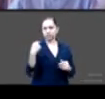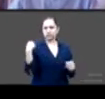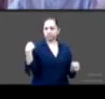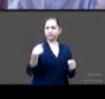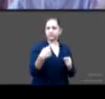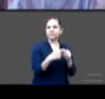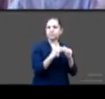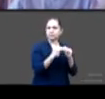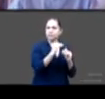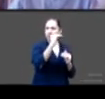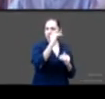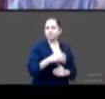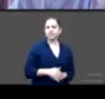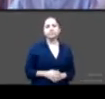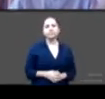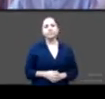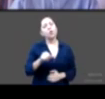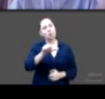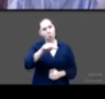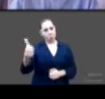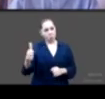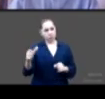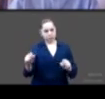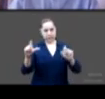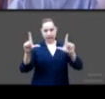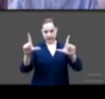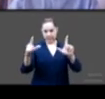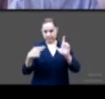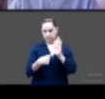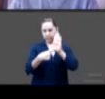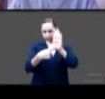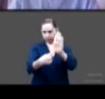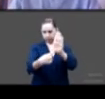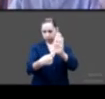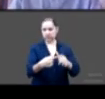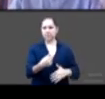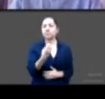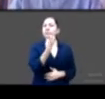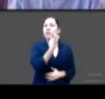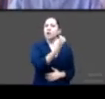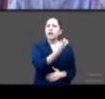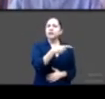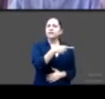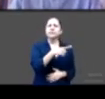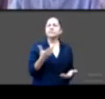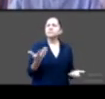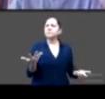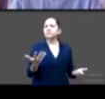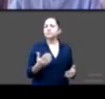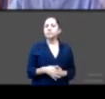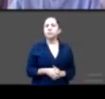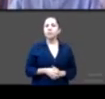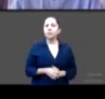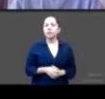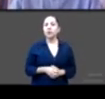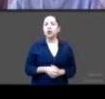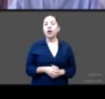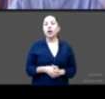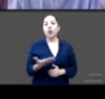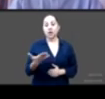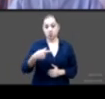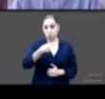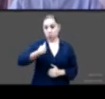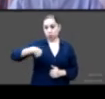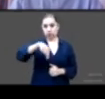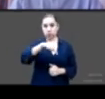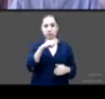Y la siguiente lámina que les quiero mostrar es... cuando hablamos de trata